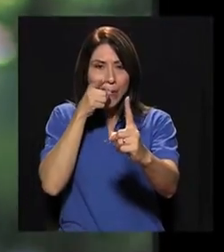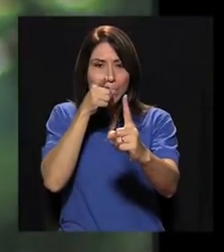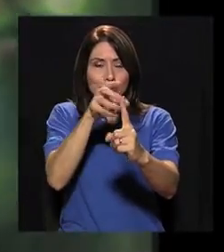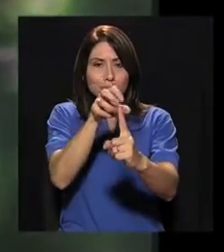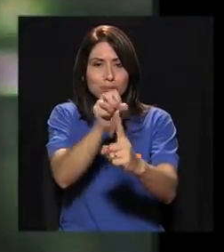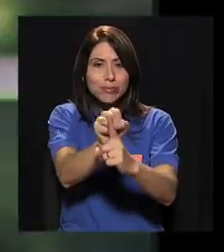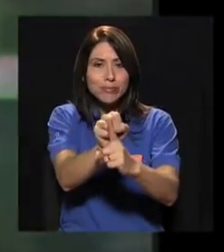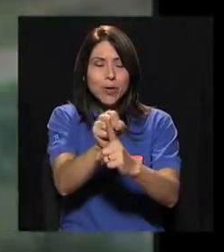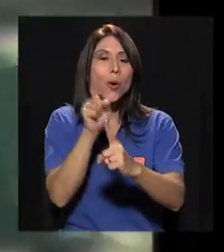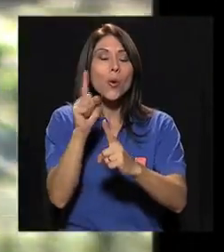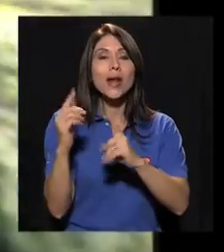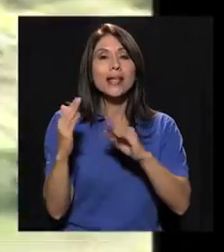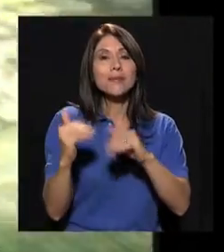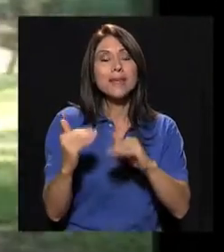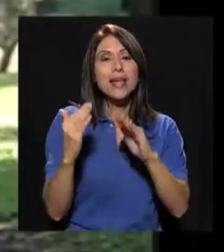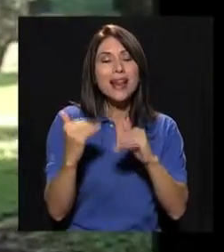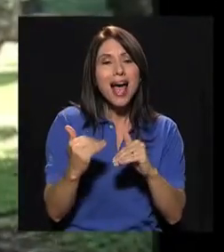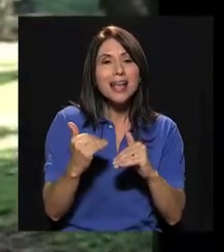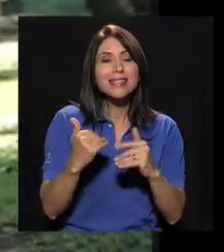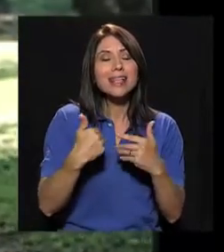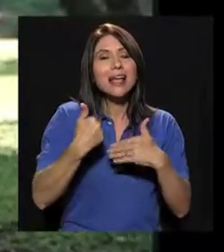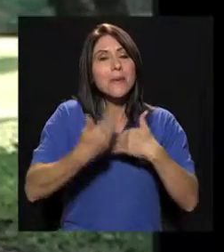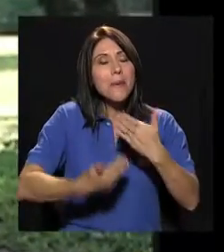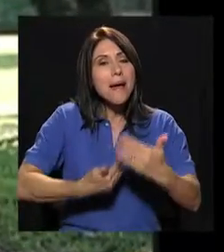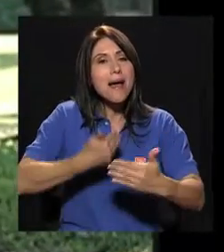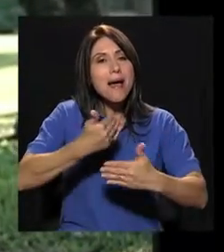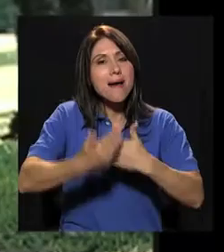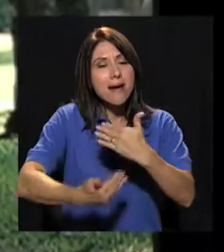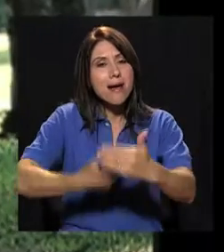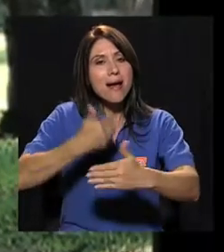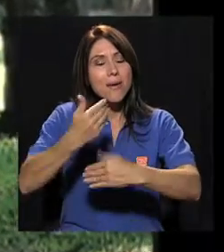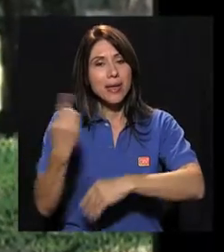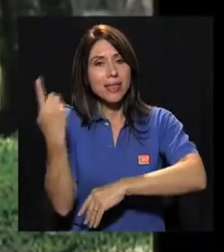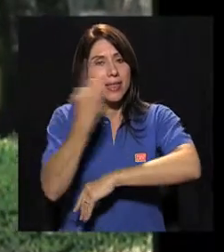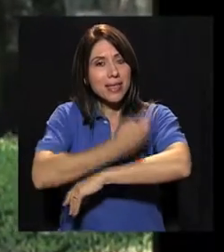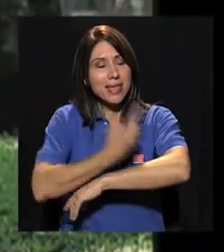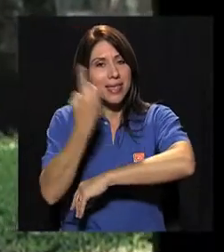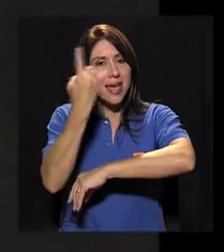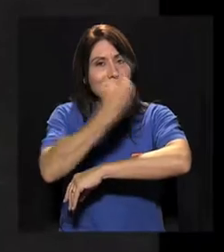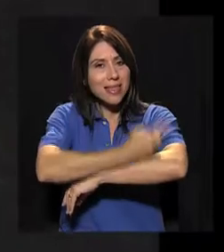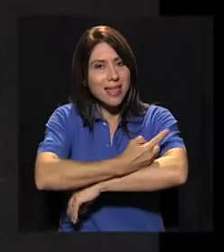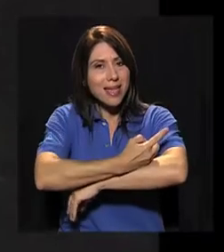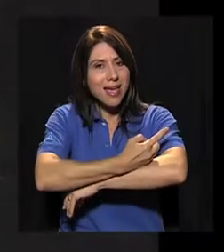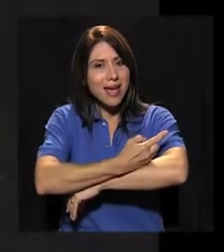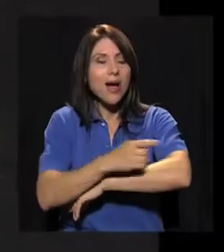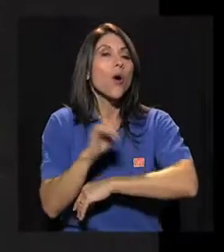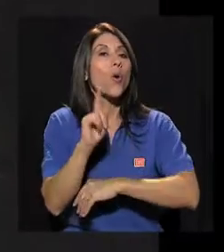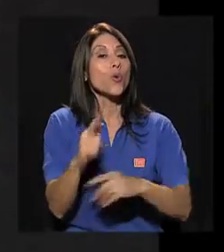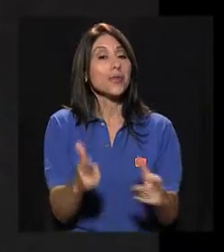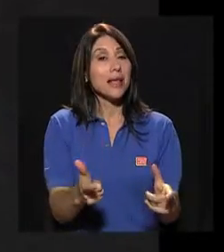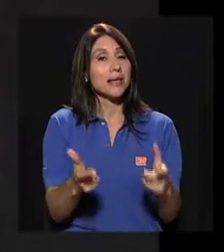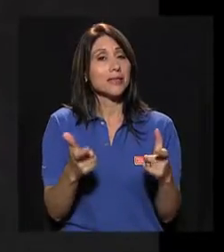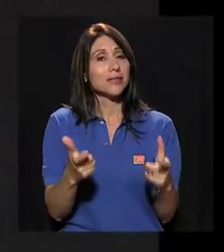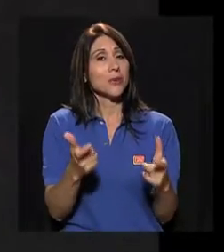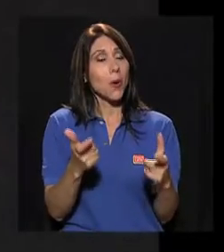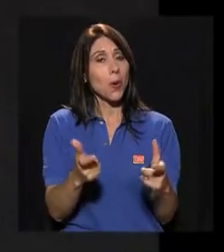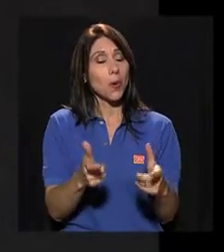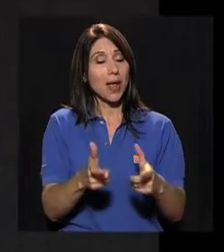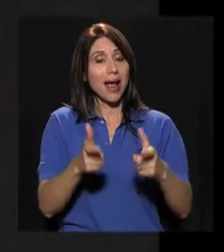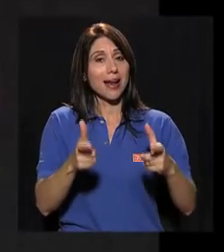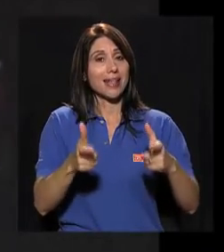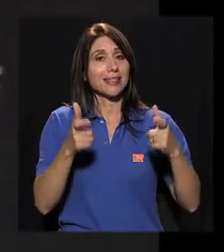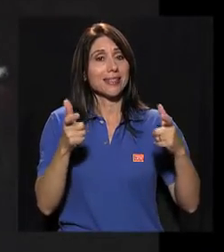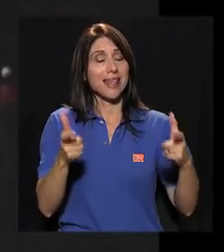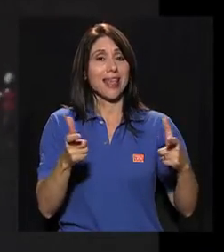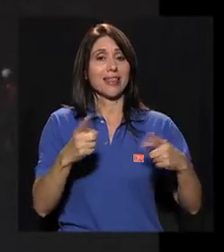día. Una esperanza tejida a varios hilos día con día. Un tesoro que acrecienta